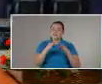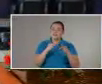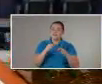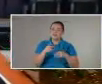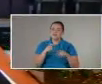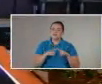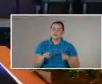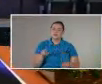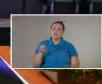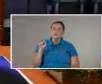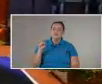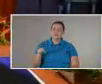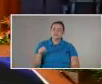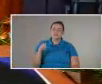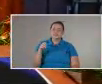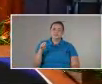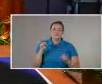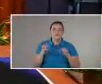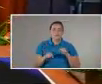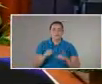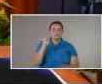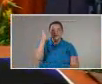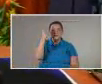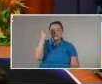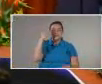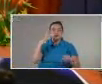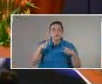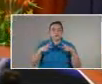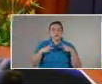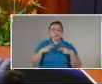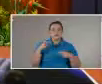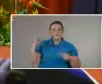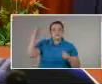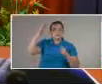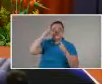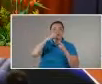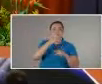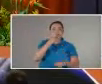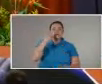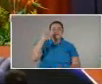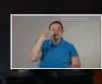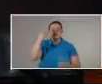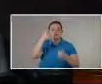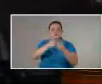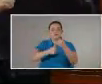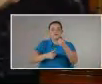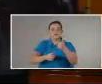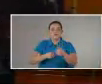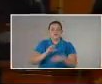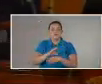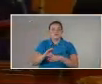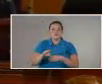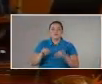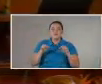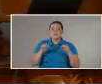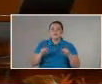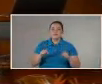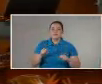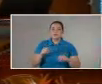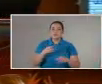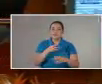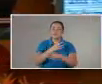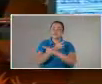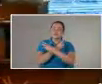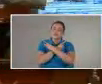Pero lo que sí podemos comprender es que hay un propósito de Dios en cada cosa. Usted puede descansar y confiar en que Dios no es un